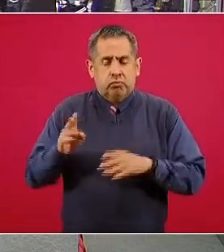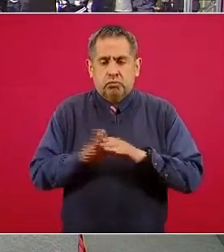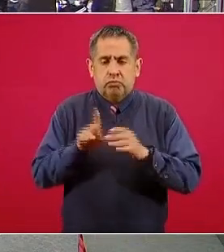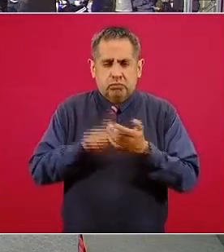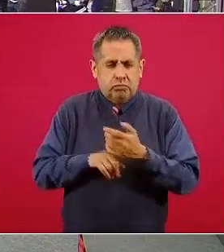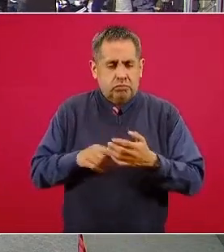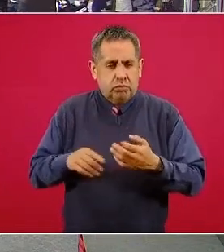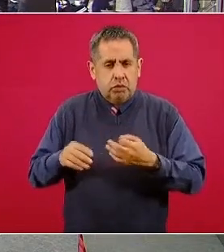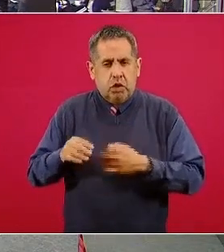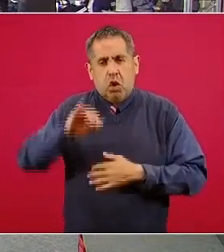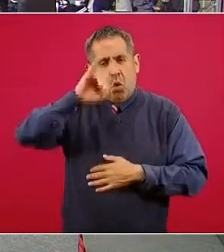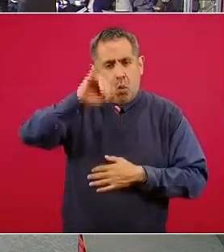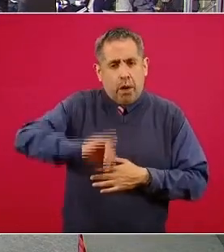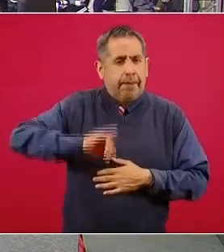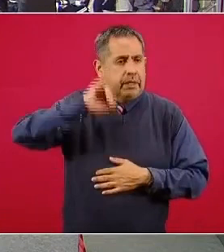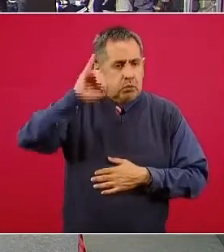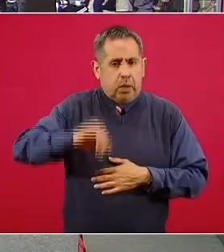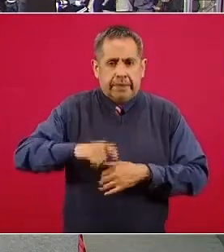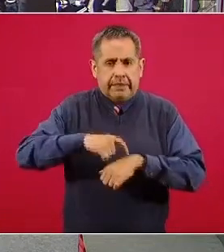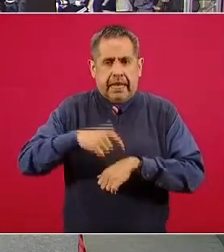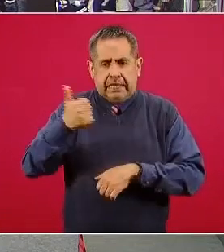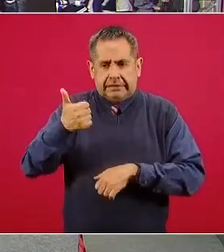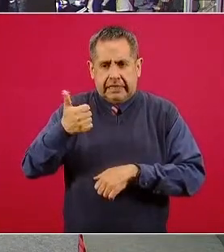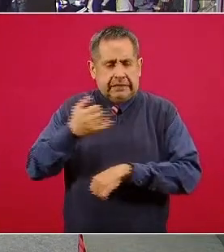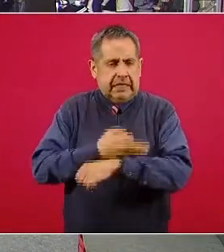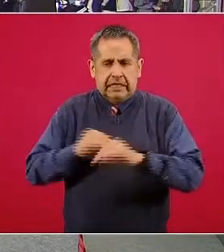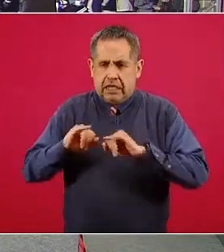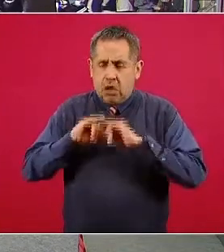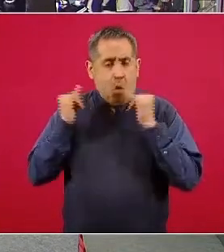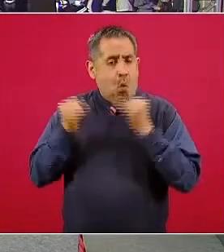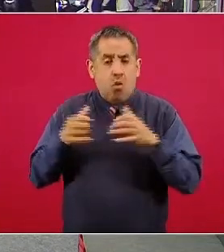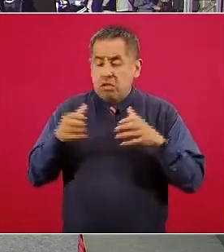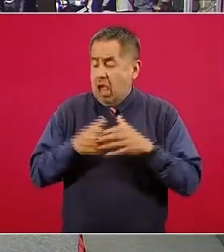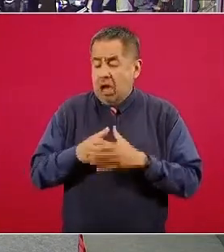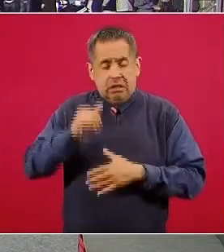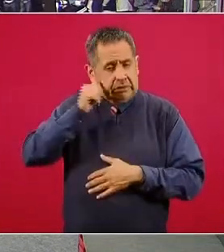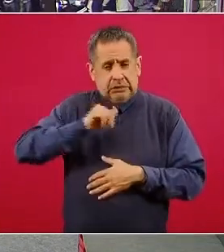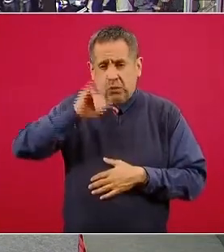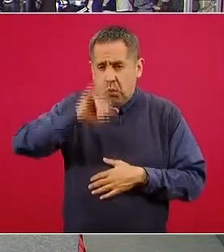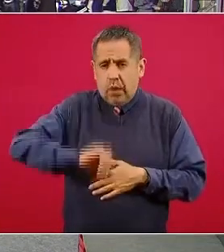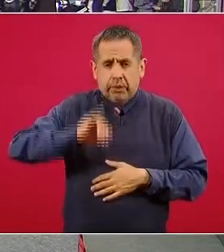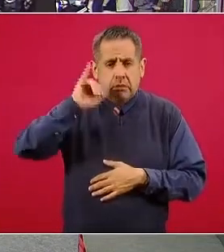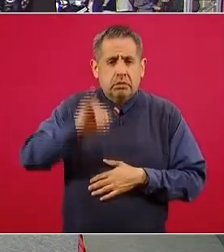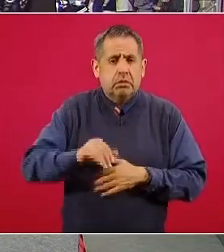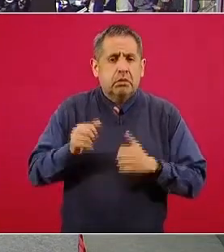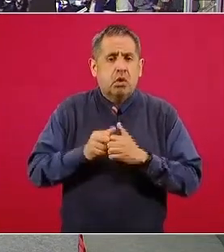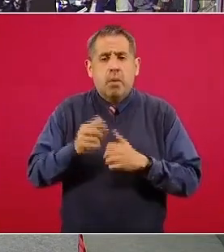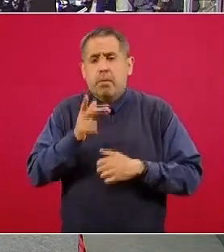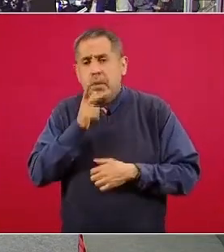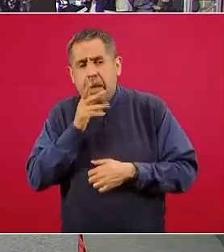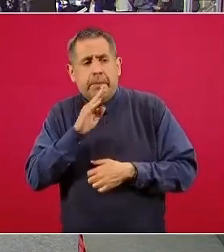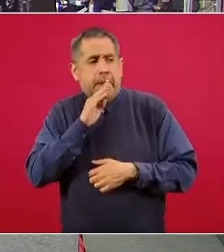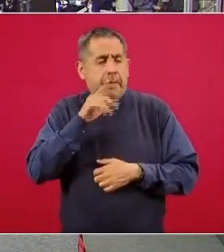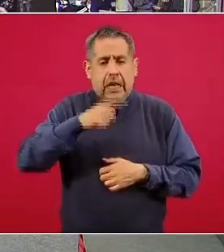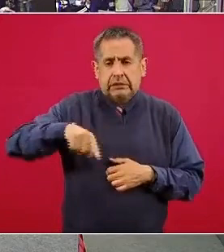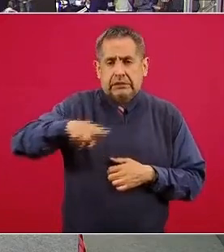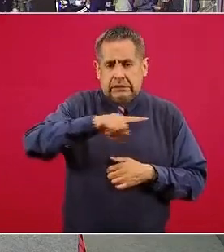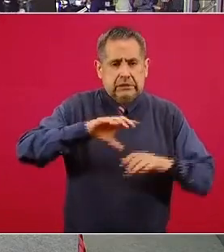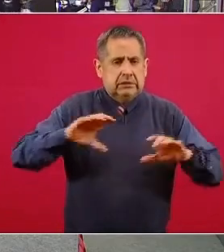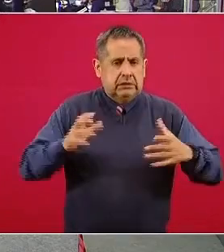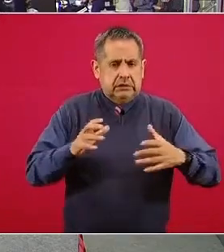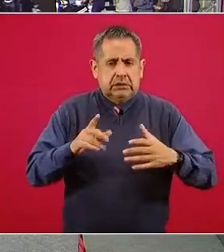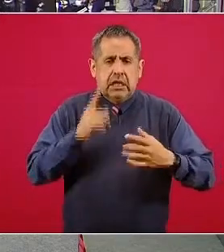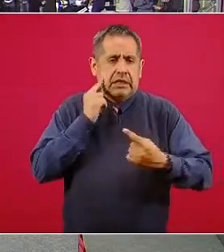como todos los jueves a las 6 de la tarde, es una reunión permanente que tenemos con mamás y papás